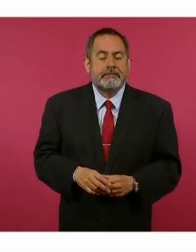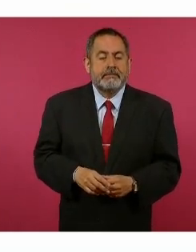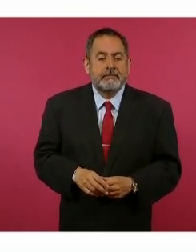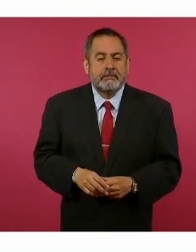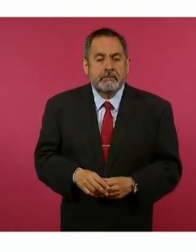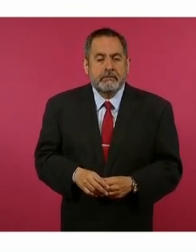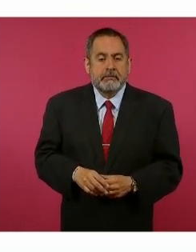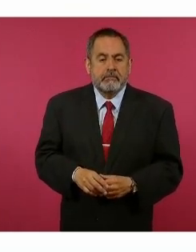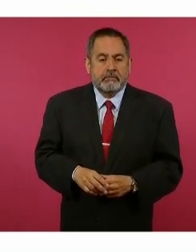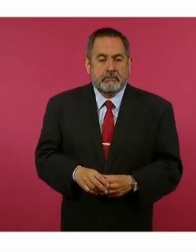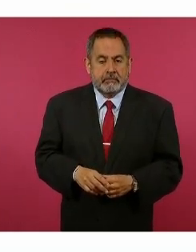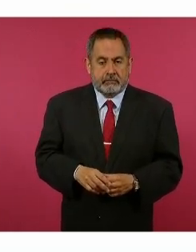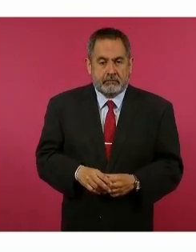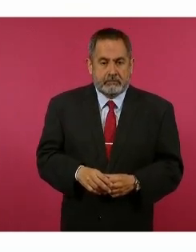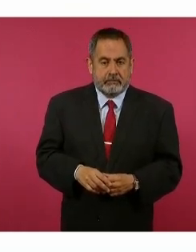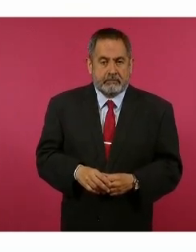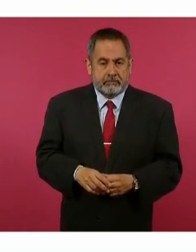como